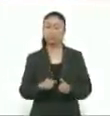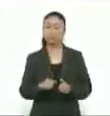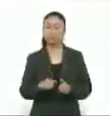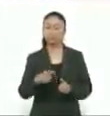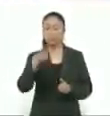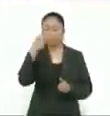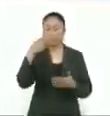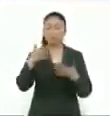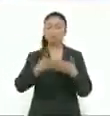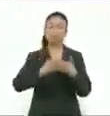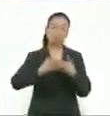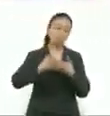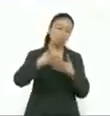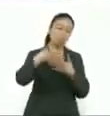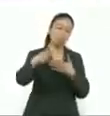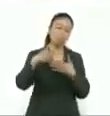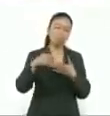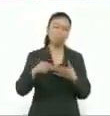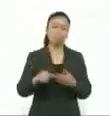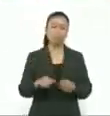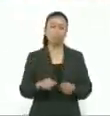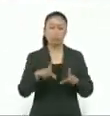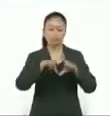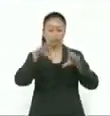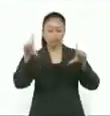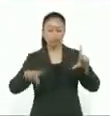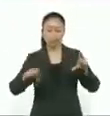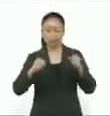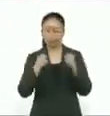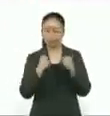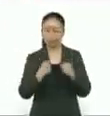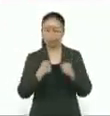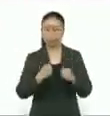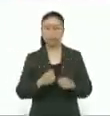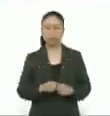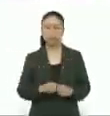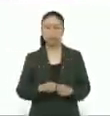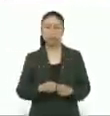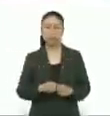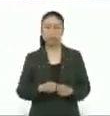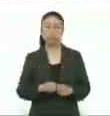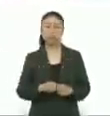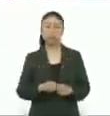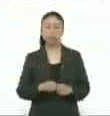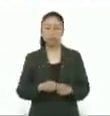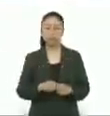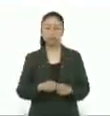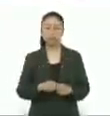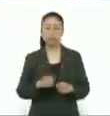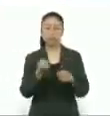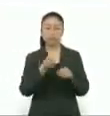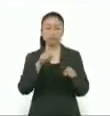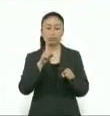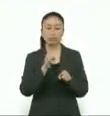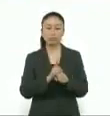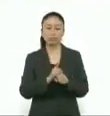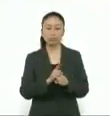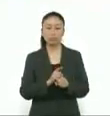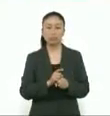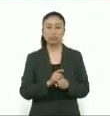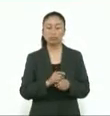para continuar fortaleciendo a nuestra democracia y establecer las bases de una sociedad